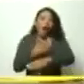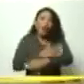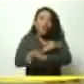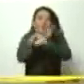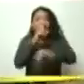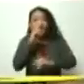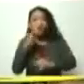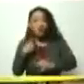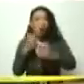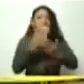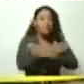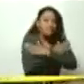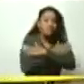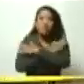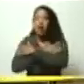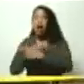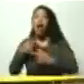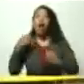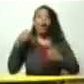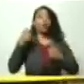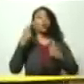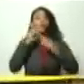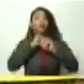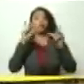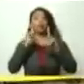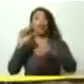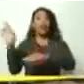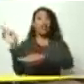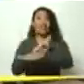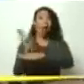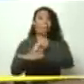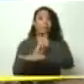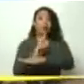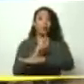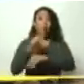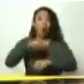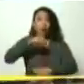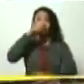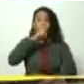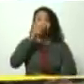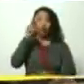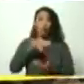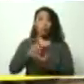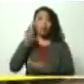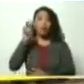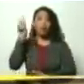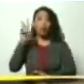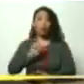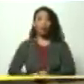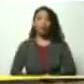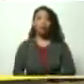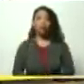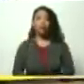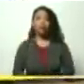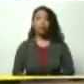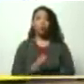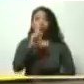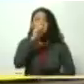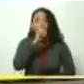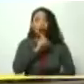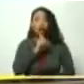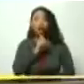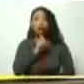Increíble cómo ha pasado de veloz este año 2022. Un año